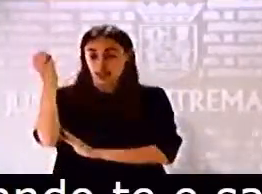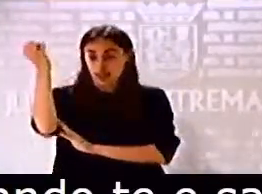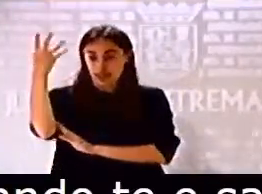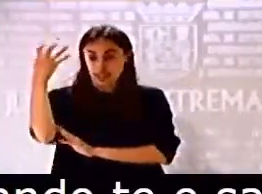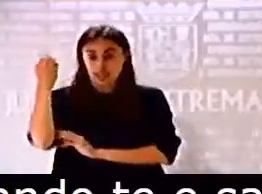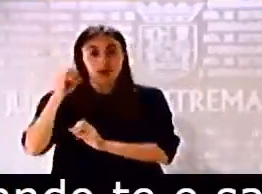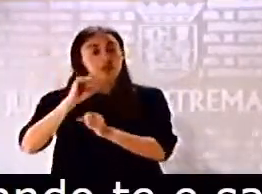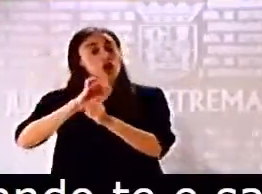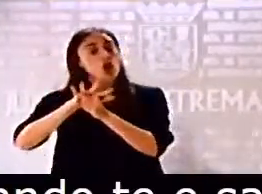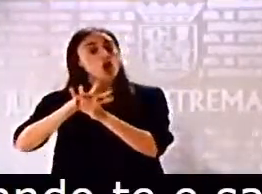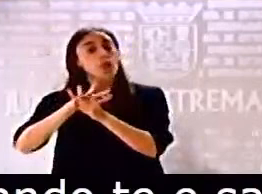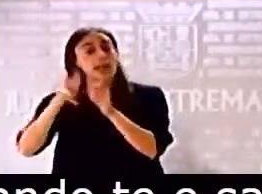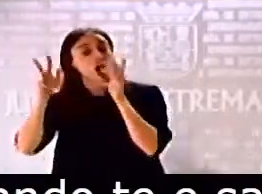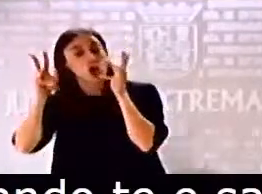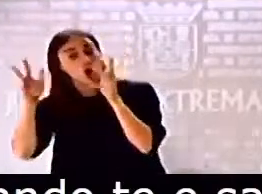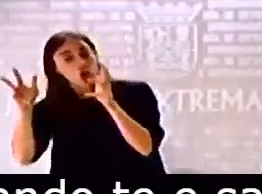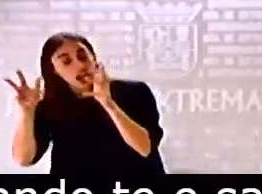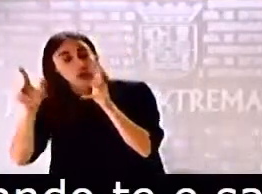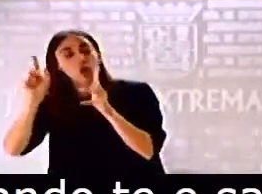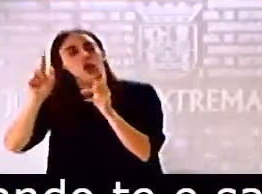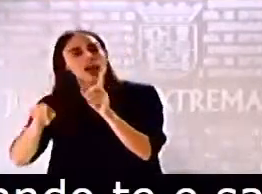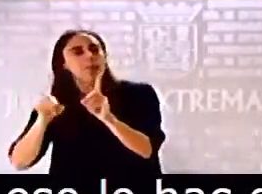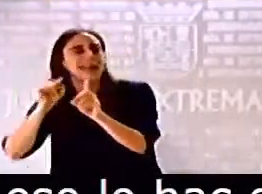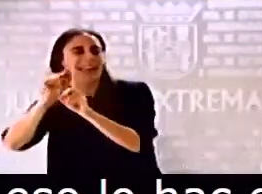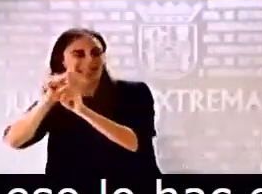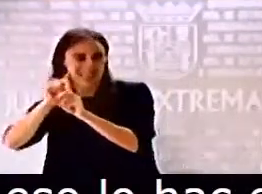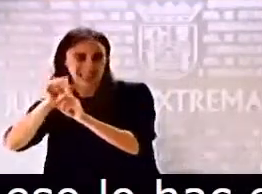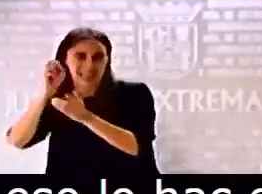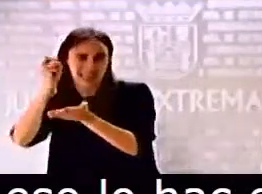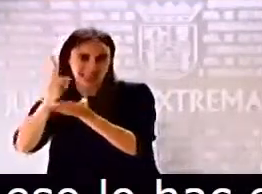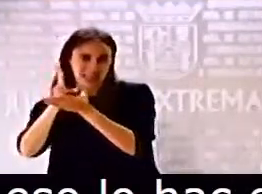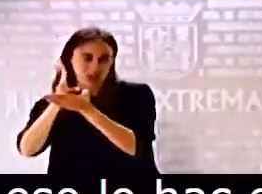recomendaciones y al mismo tiempo te pone un reto.